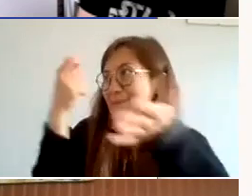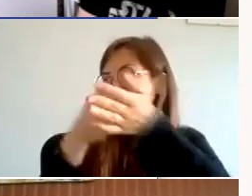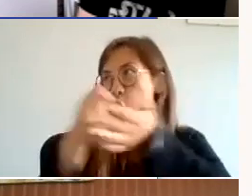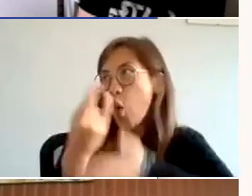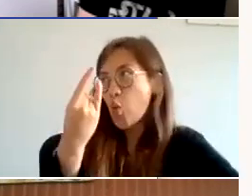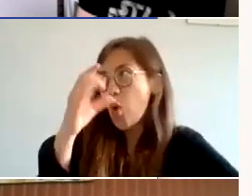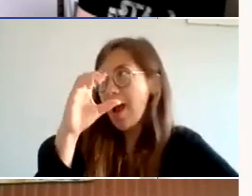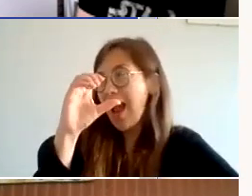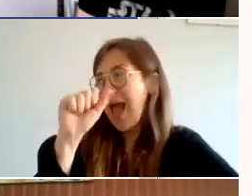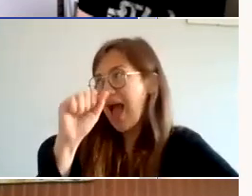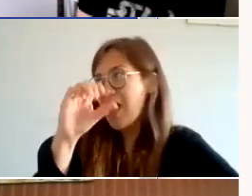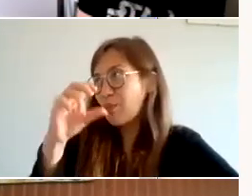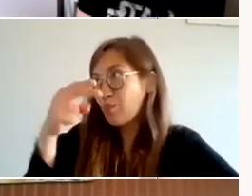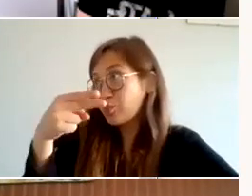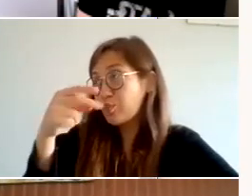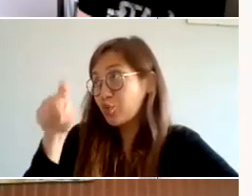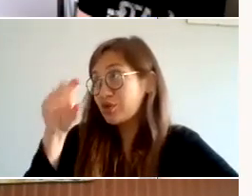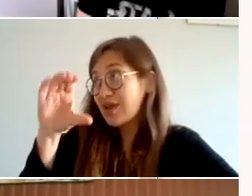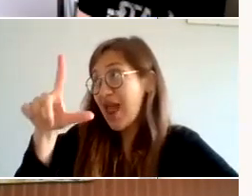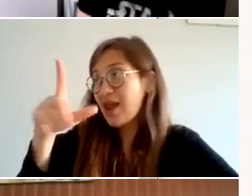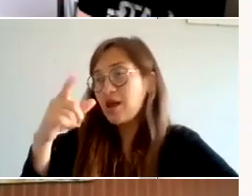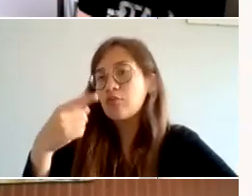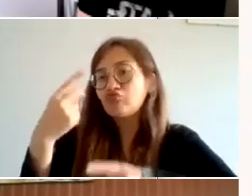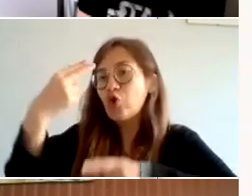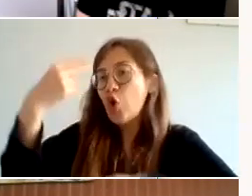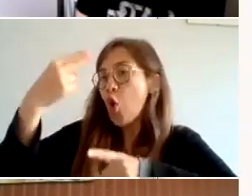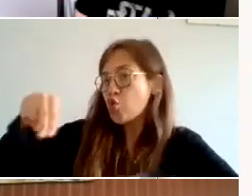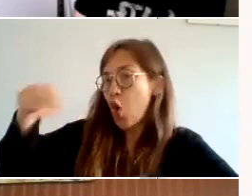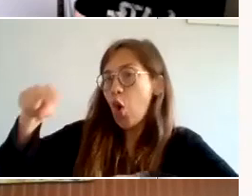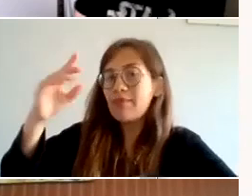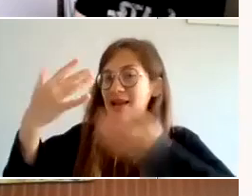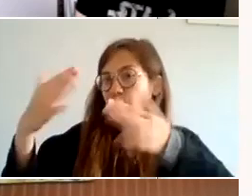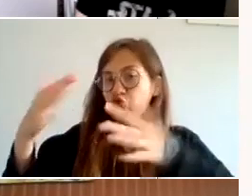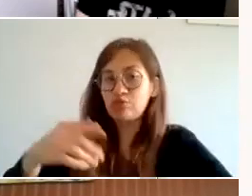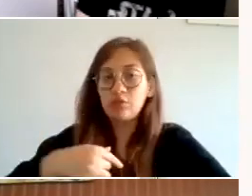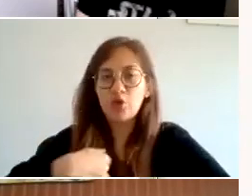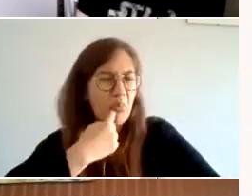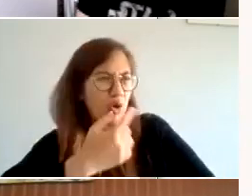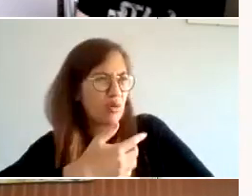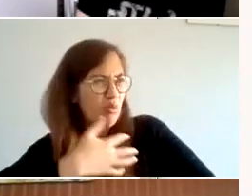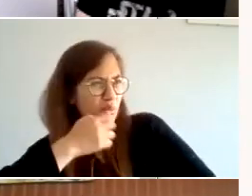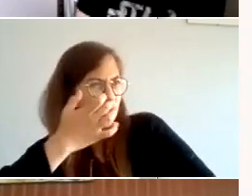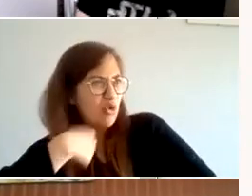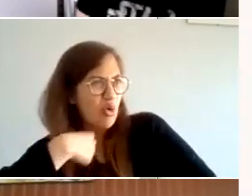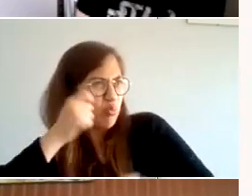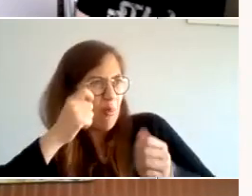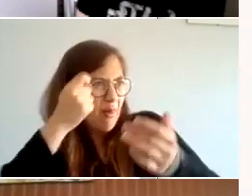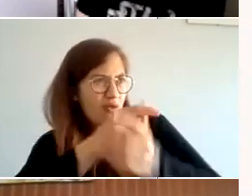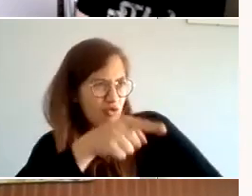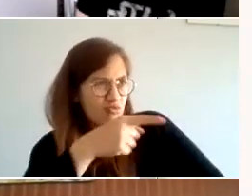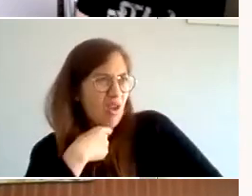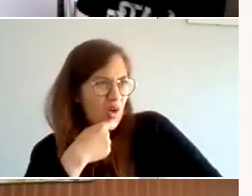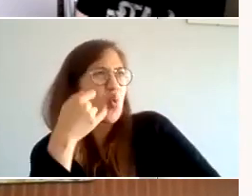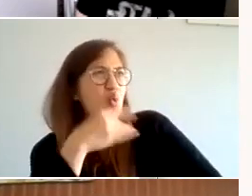está inscrito. Yo puedo consultar aquí, me dice, el nombre del titular es de la Universidad Austral de Chile y lo tiene desde el